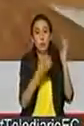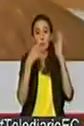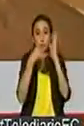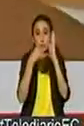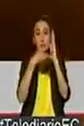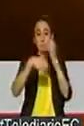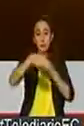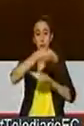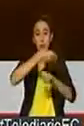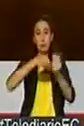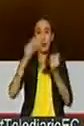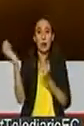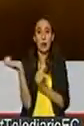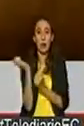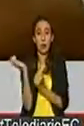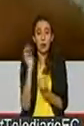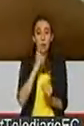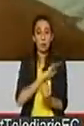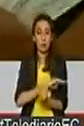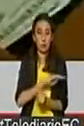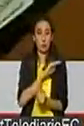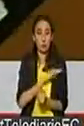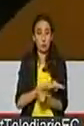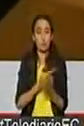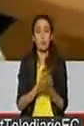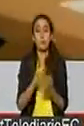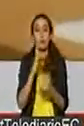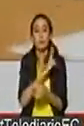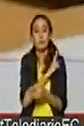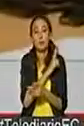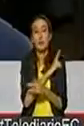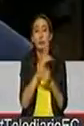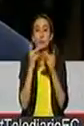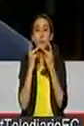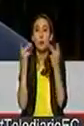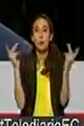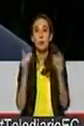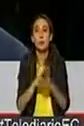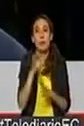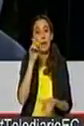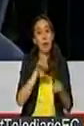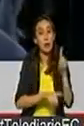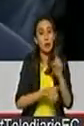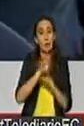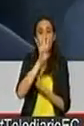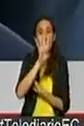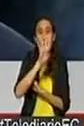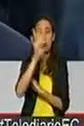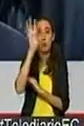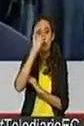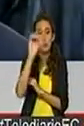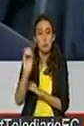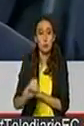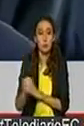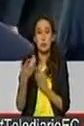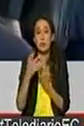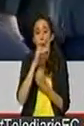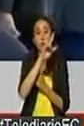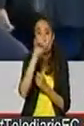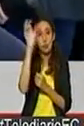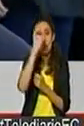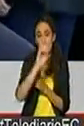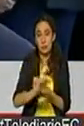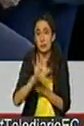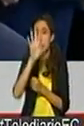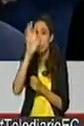de bonos para los gobiernos autónomos descentralizados y universidades públicas. Unos hablan del 4% del PIB, otros hablan del 3% e incluso